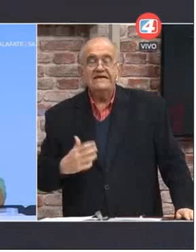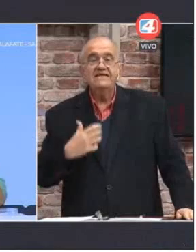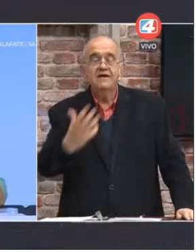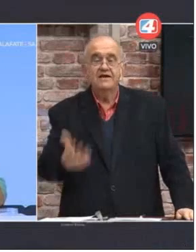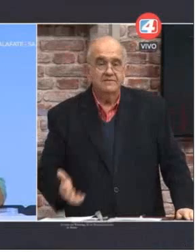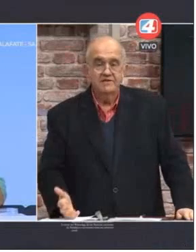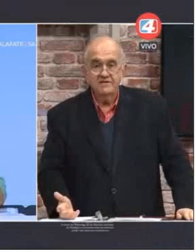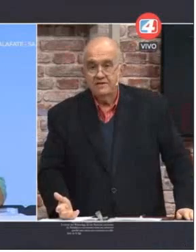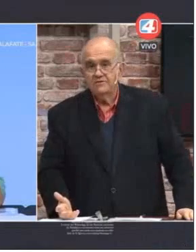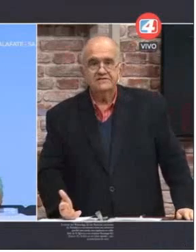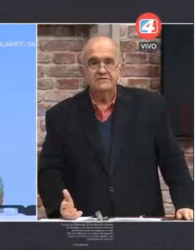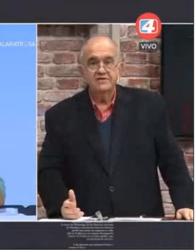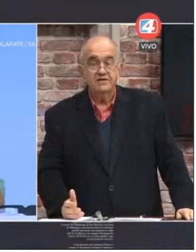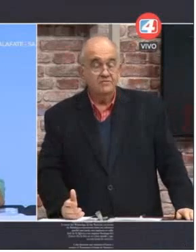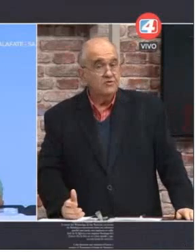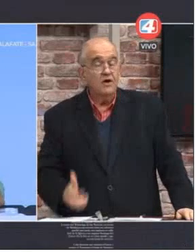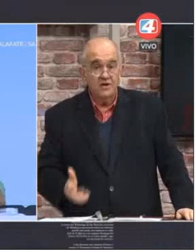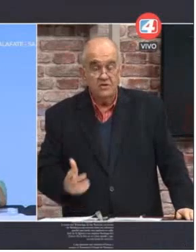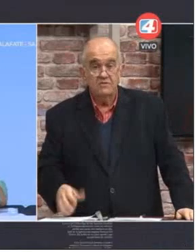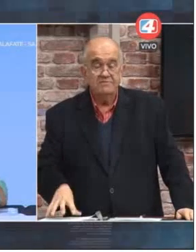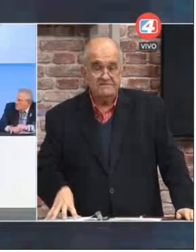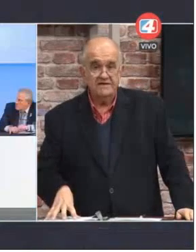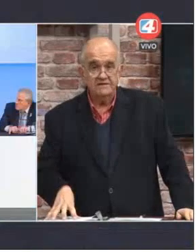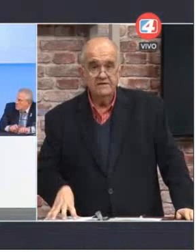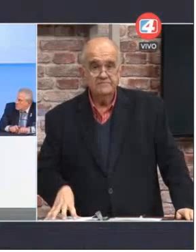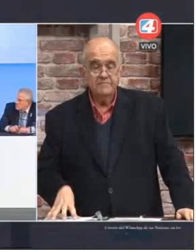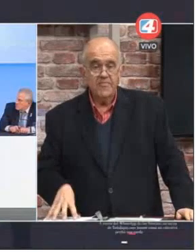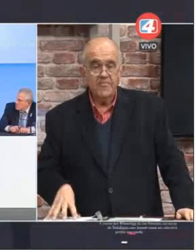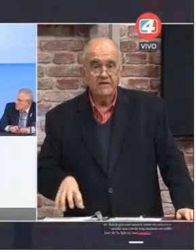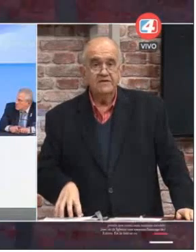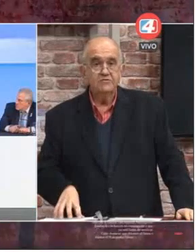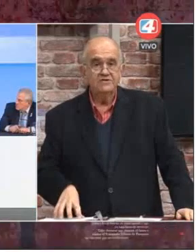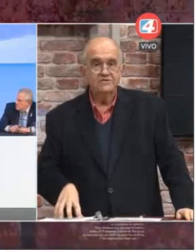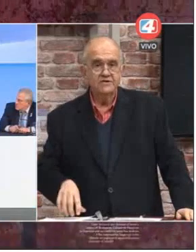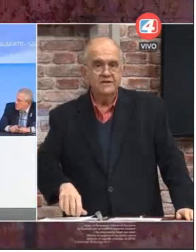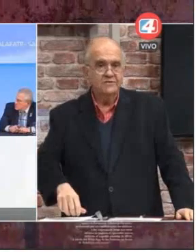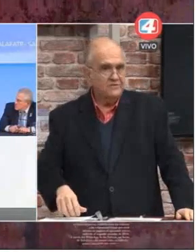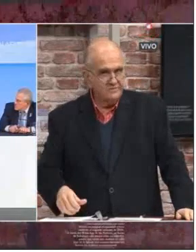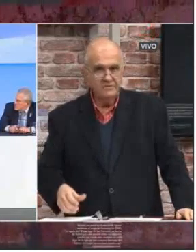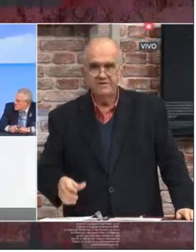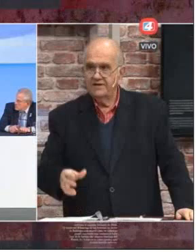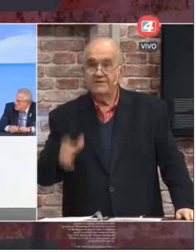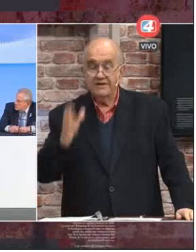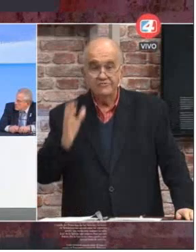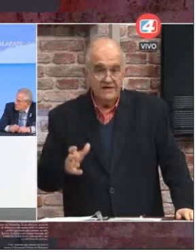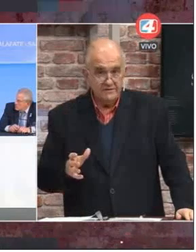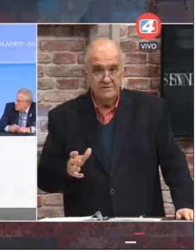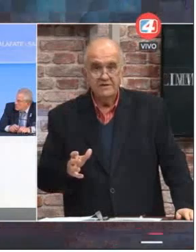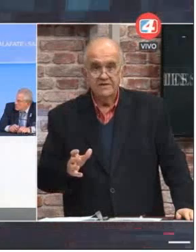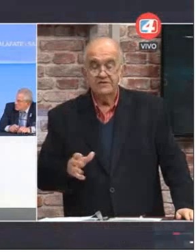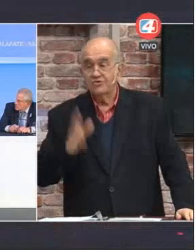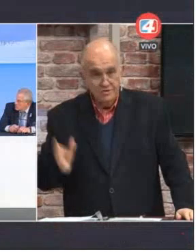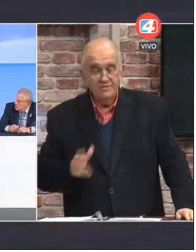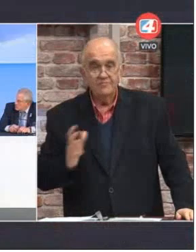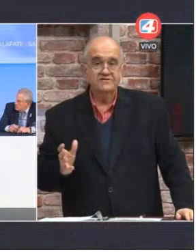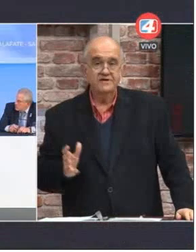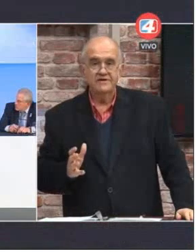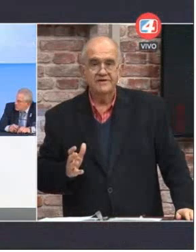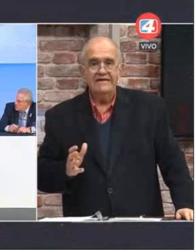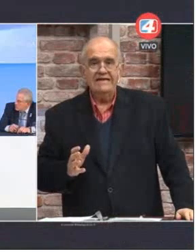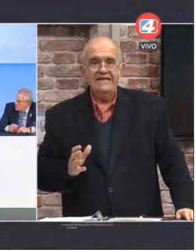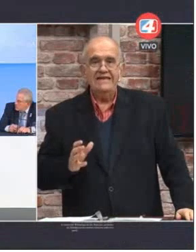nadie se anima a desmentir lo que es evidente bueno ahora lo que va a pasar en este juicio es que durante nueve días para escuchar y todos